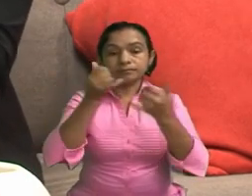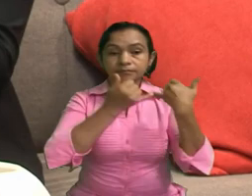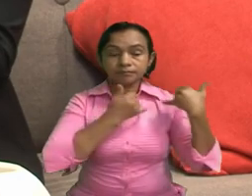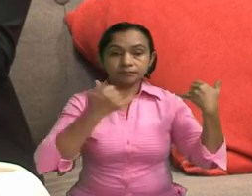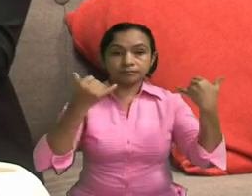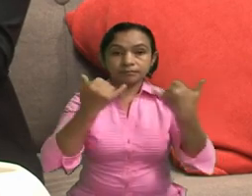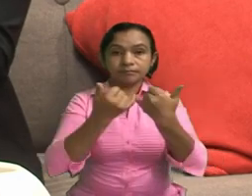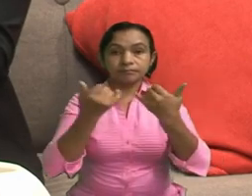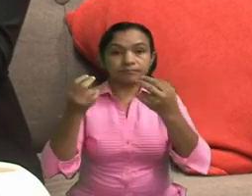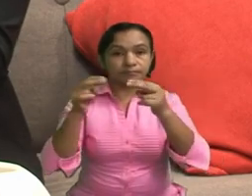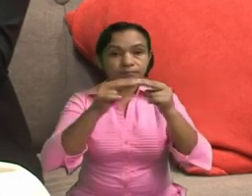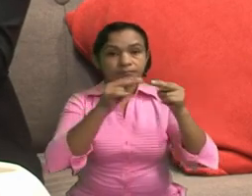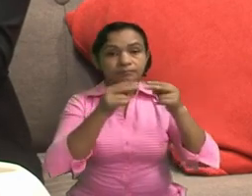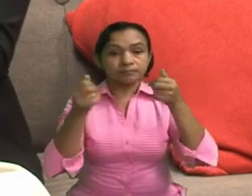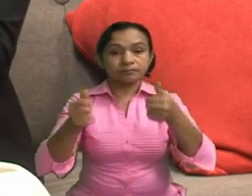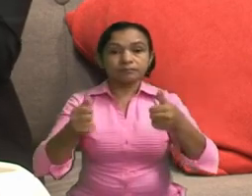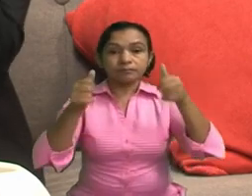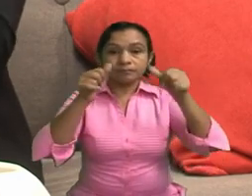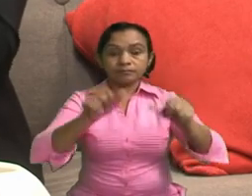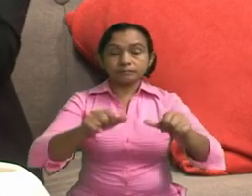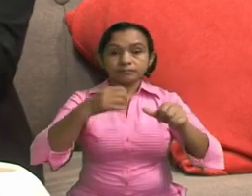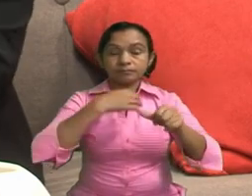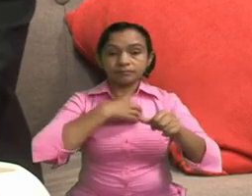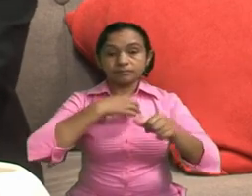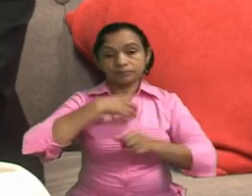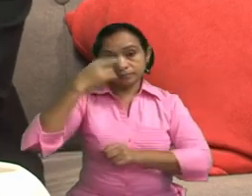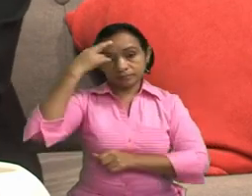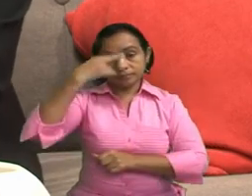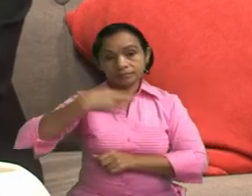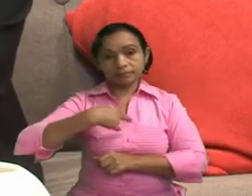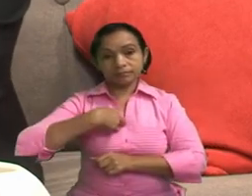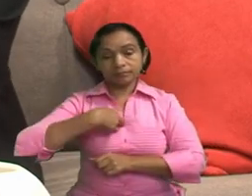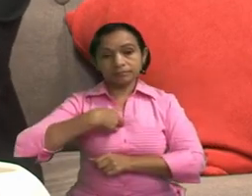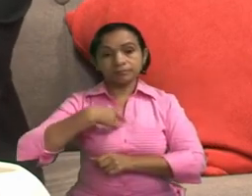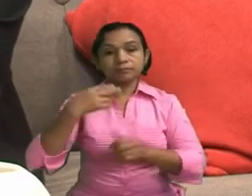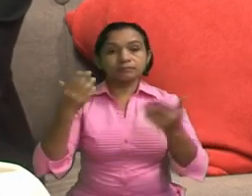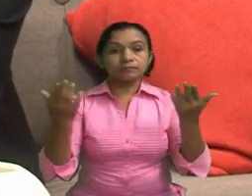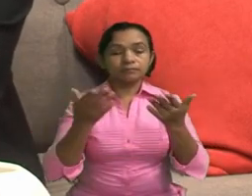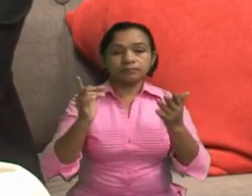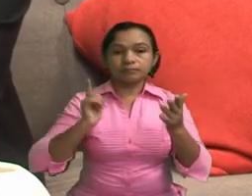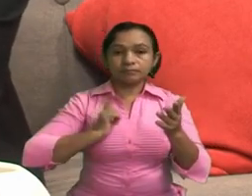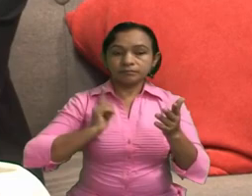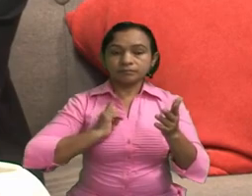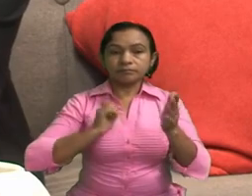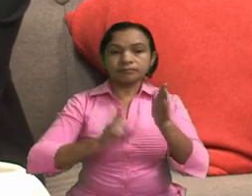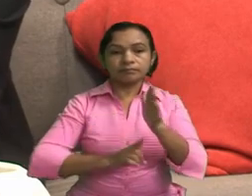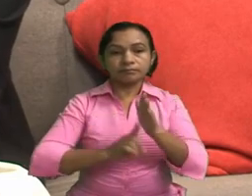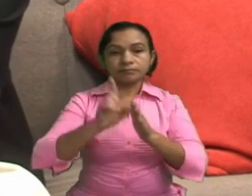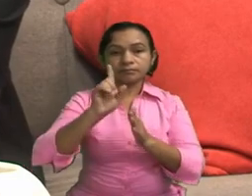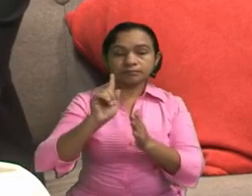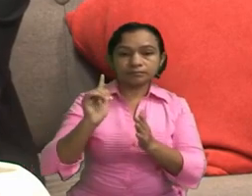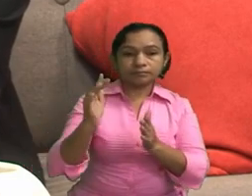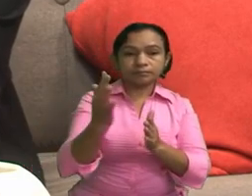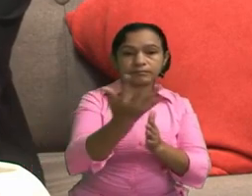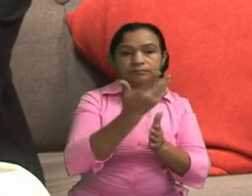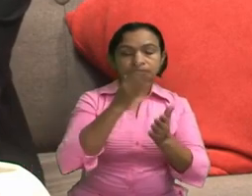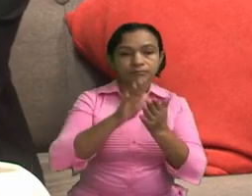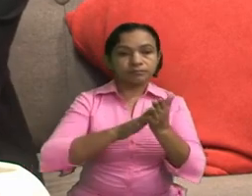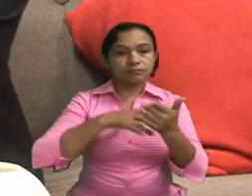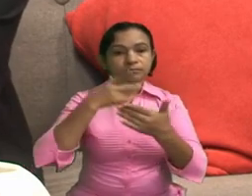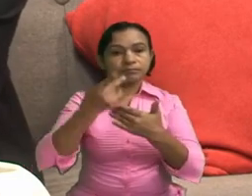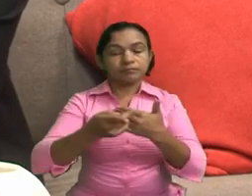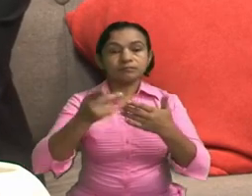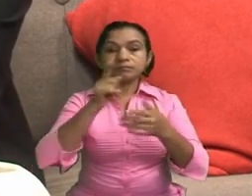correspondencia y de acuerdo a sus responsabilidades y a las competencias, vamos a desarrollar todo este programa para que